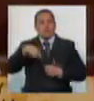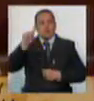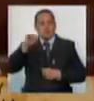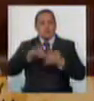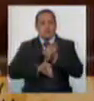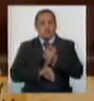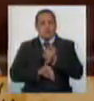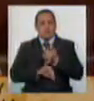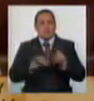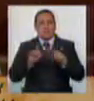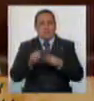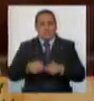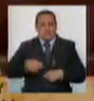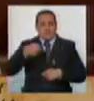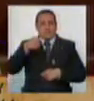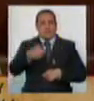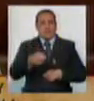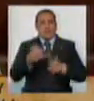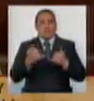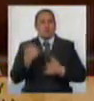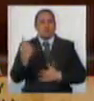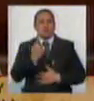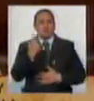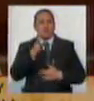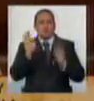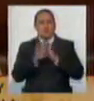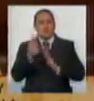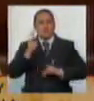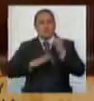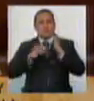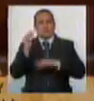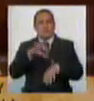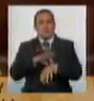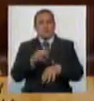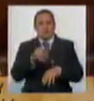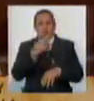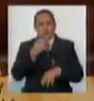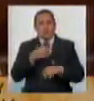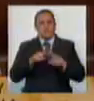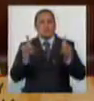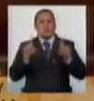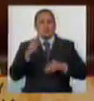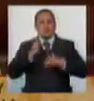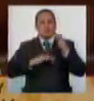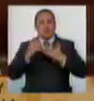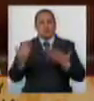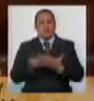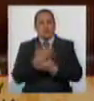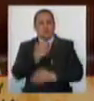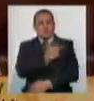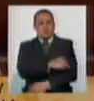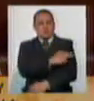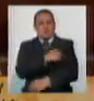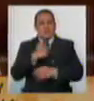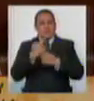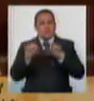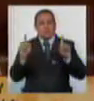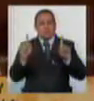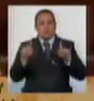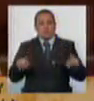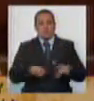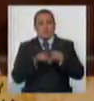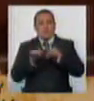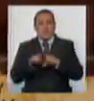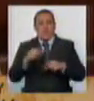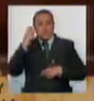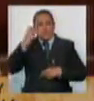soles destinados no solo a infraestructura médica y construcción de nuevos hospitales, sino también